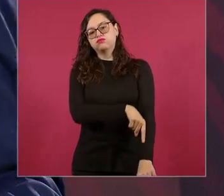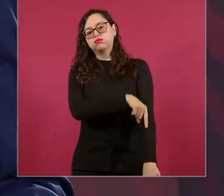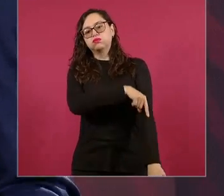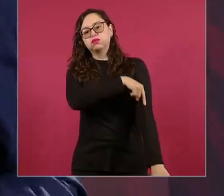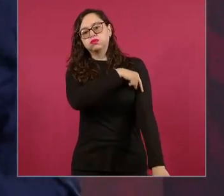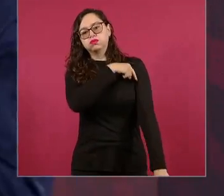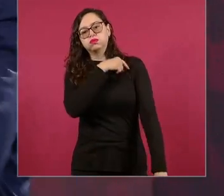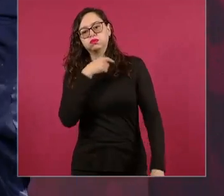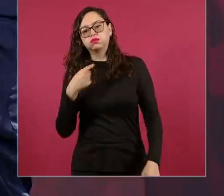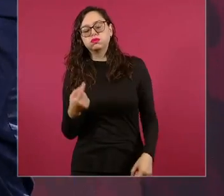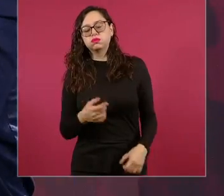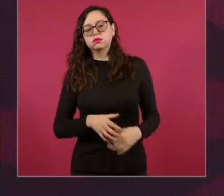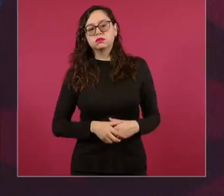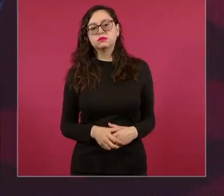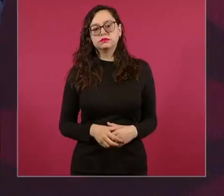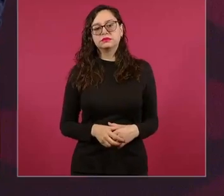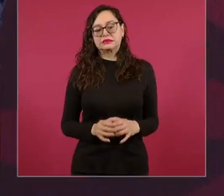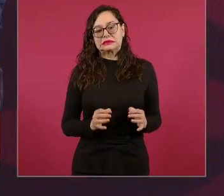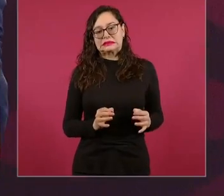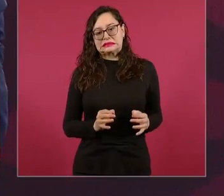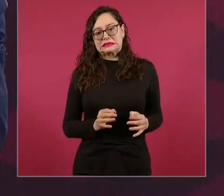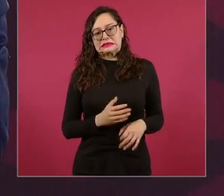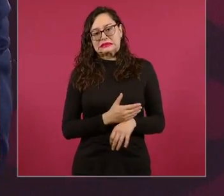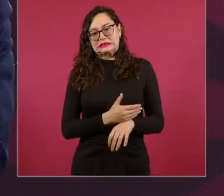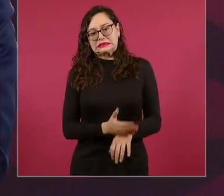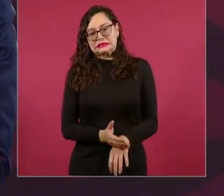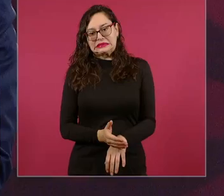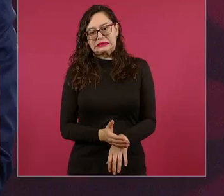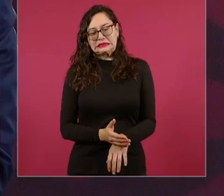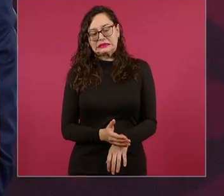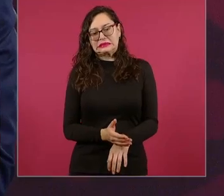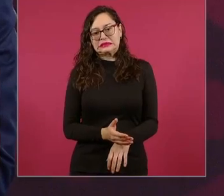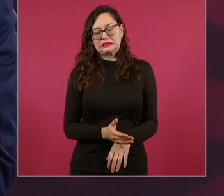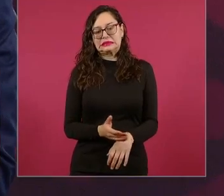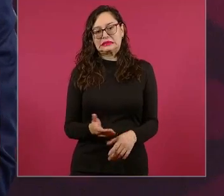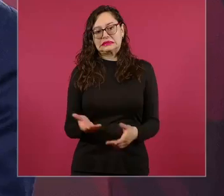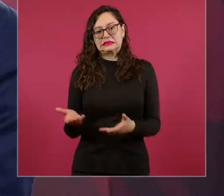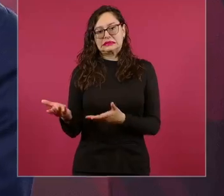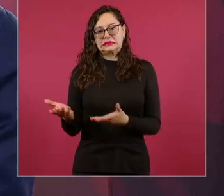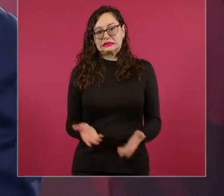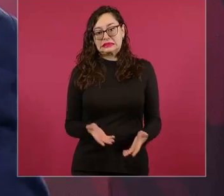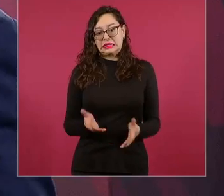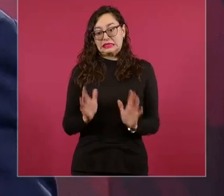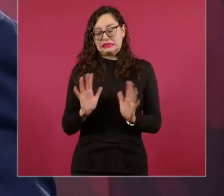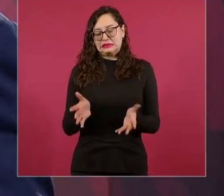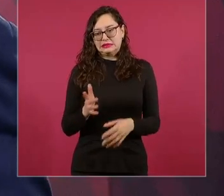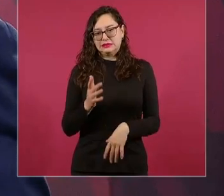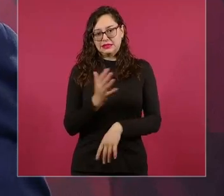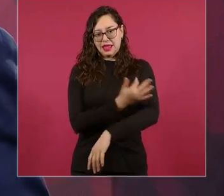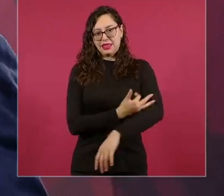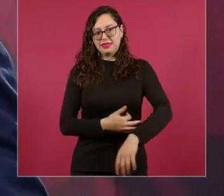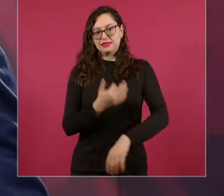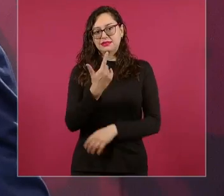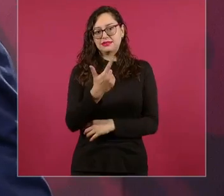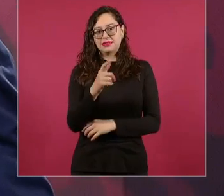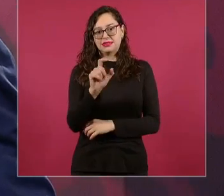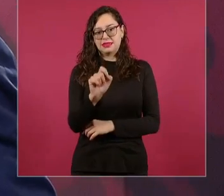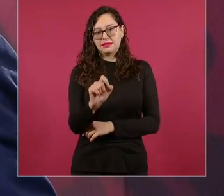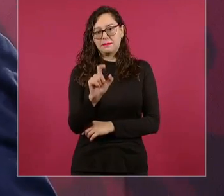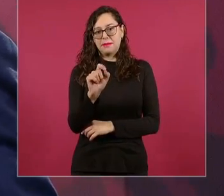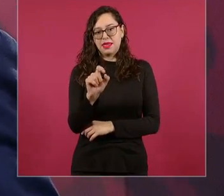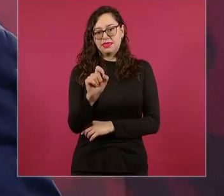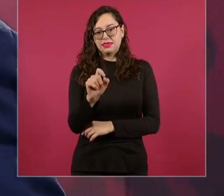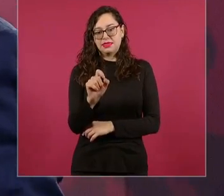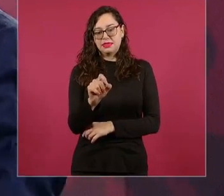las siete, como ahora, son siete veinte, se nos pasó.